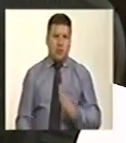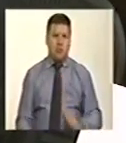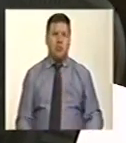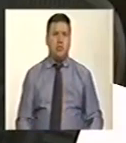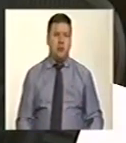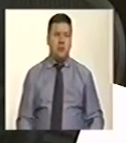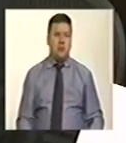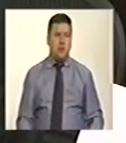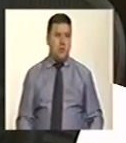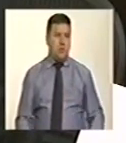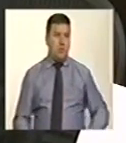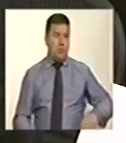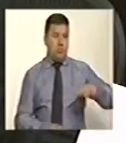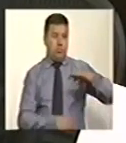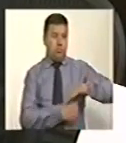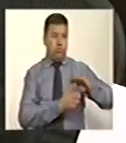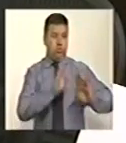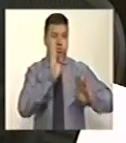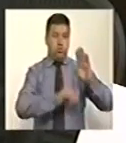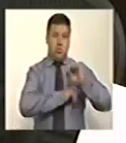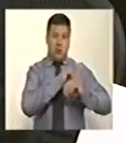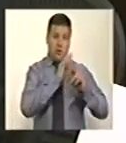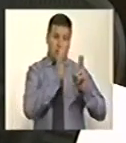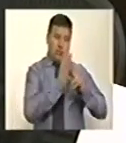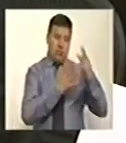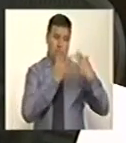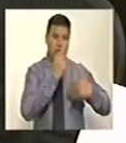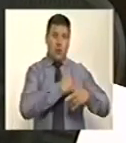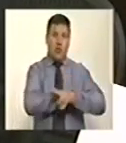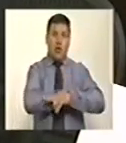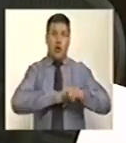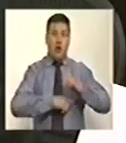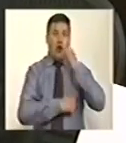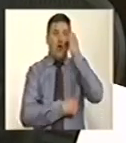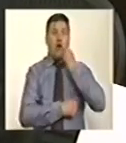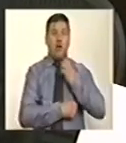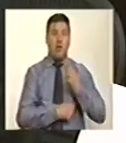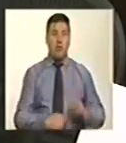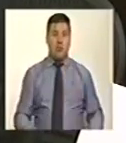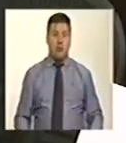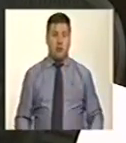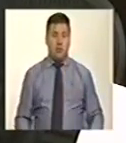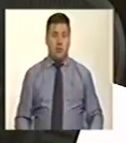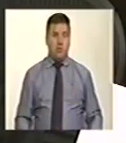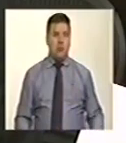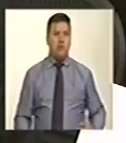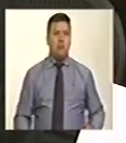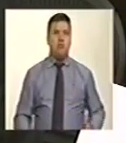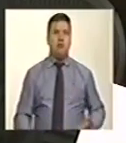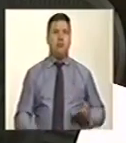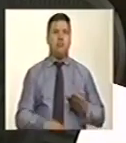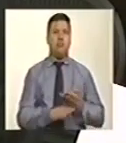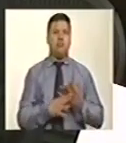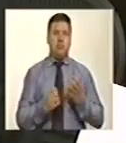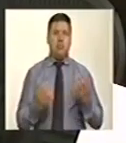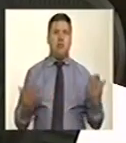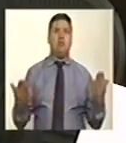En esa elección presidencial de 2014 que se la robaron, él propuso una